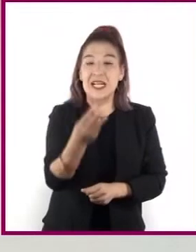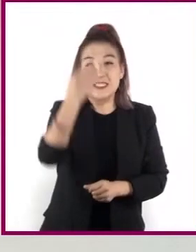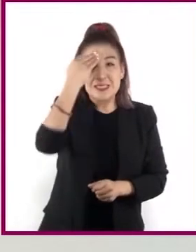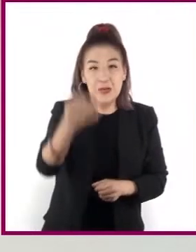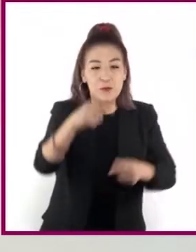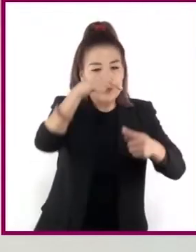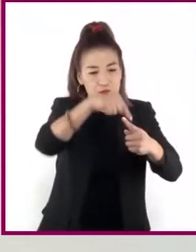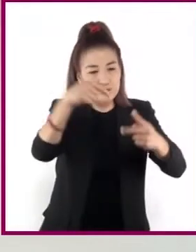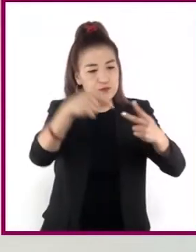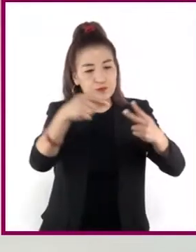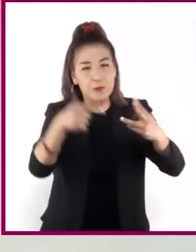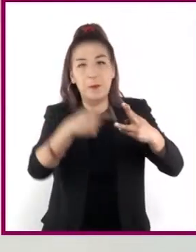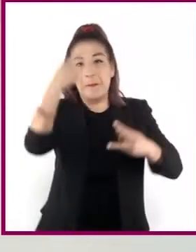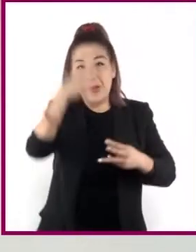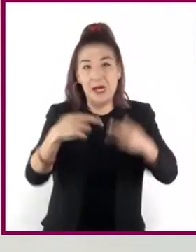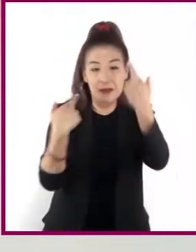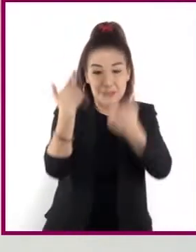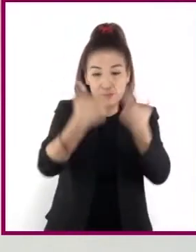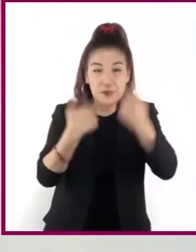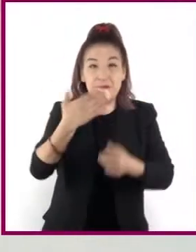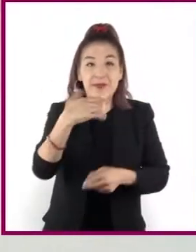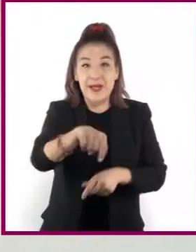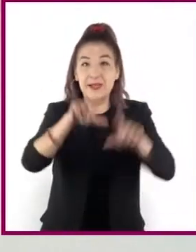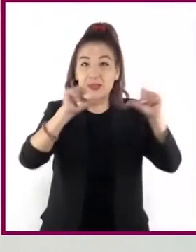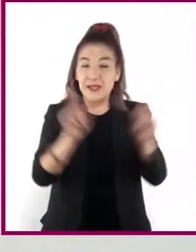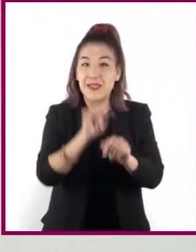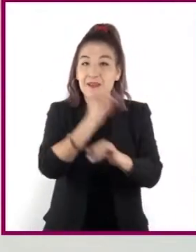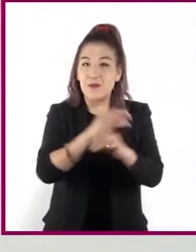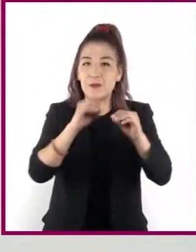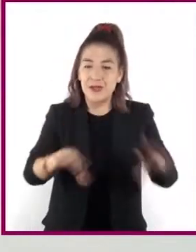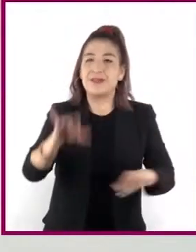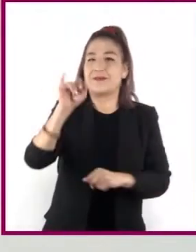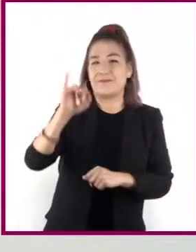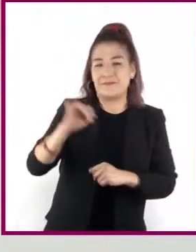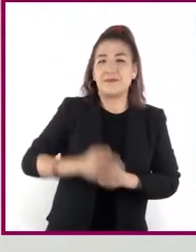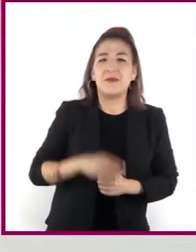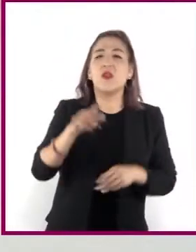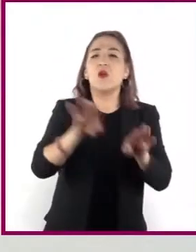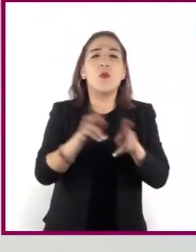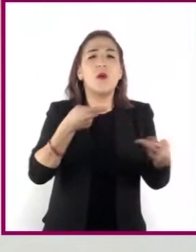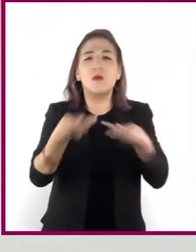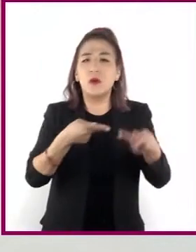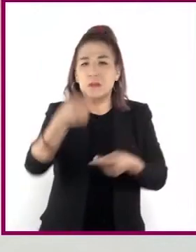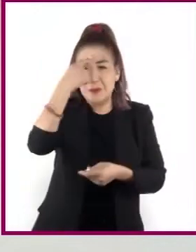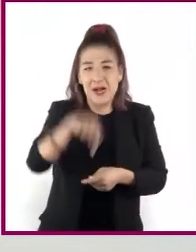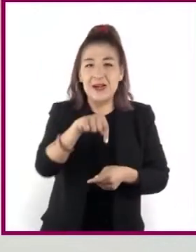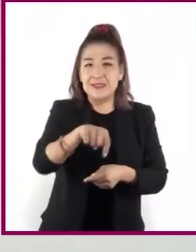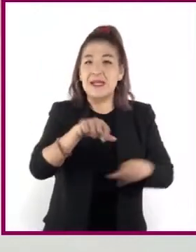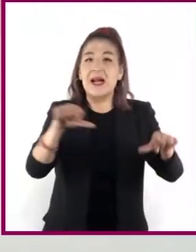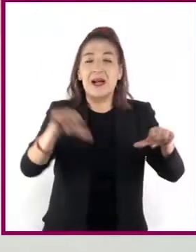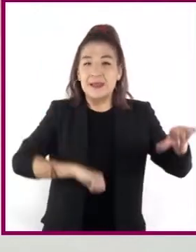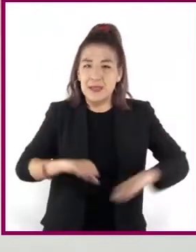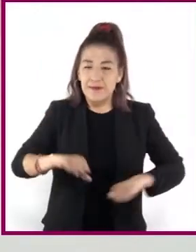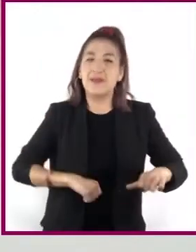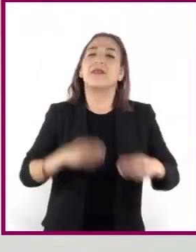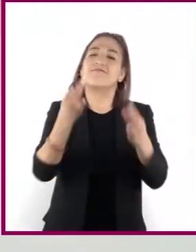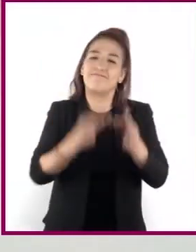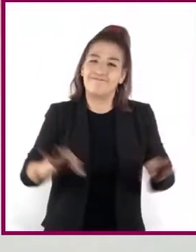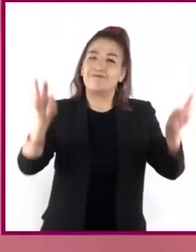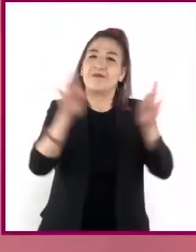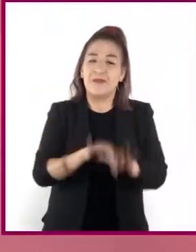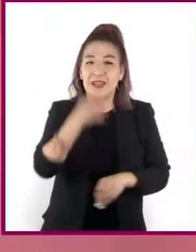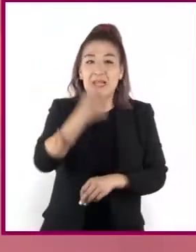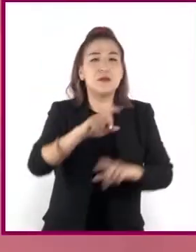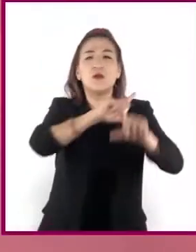realizando adecuadamente nuestro texto. Así es, el proceso de su trabajo es importante, aunque el